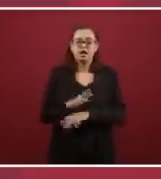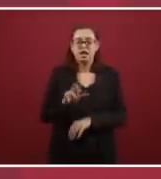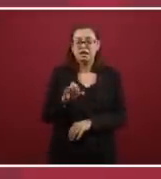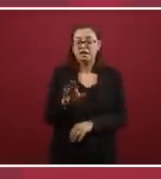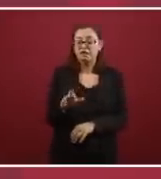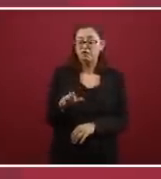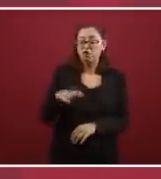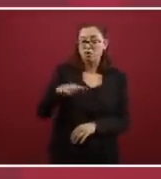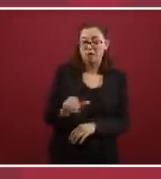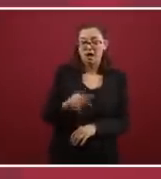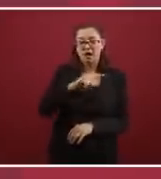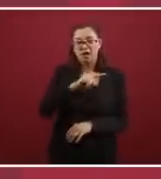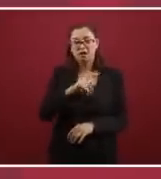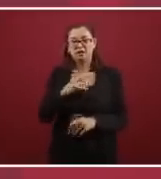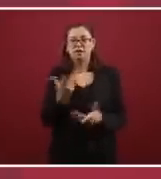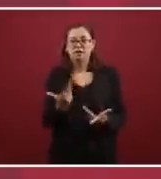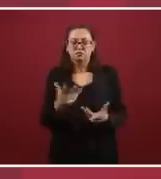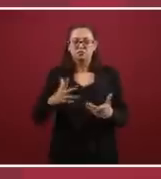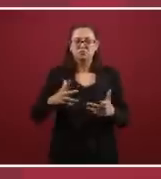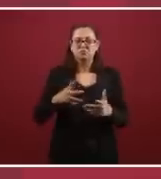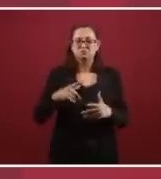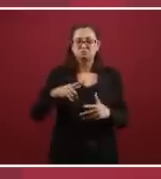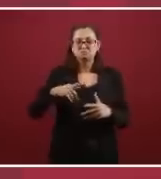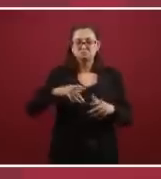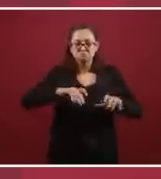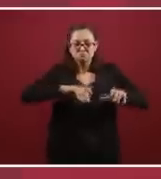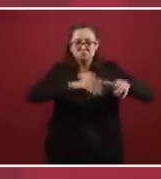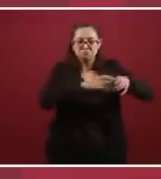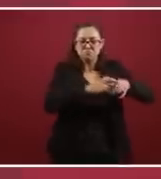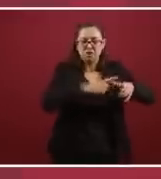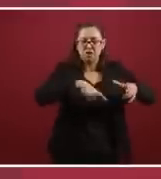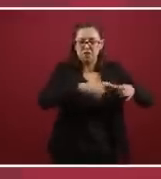Eso no se ha